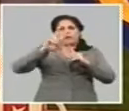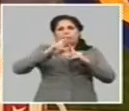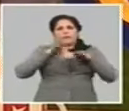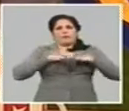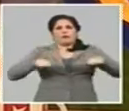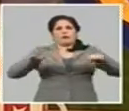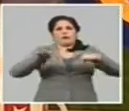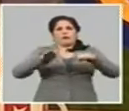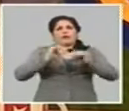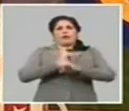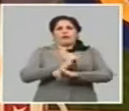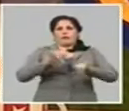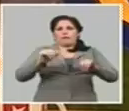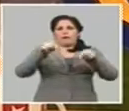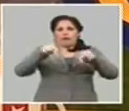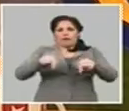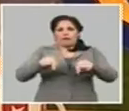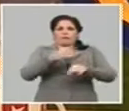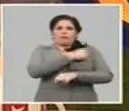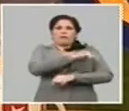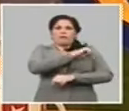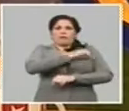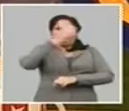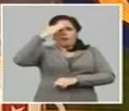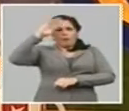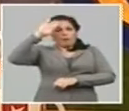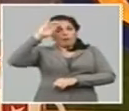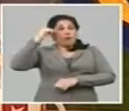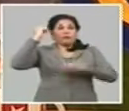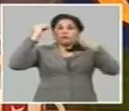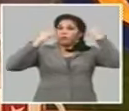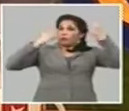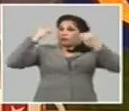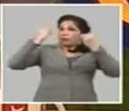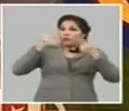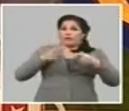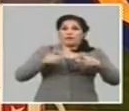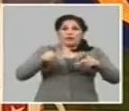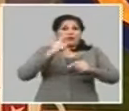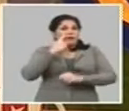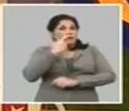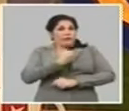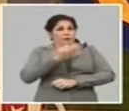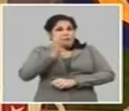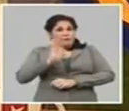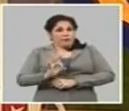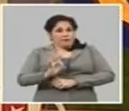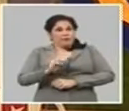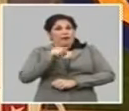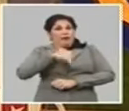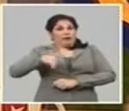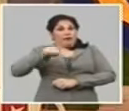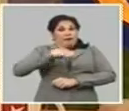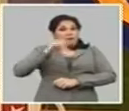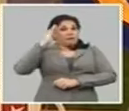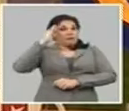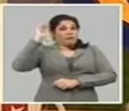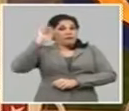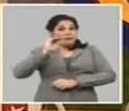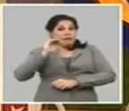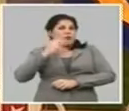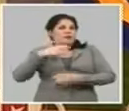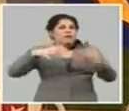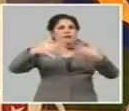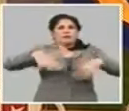información a nuestro pueblo yo creo que los vídeos que acabamos de ver son una expresión de la